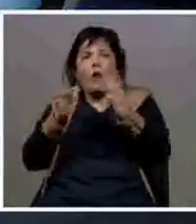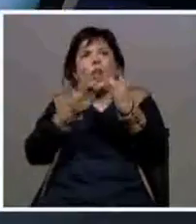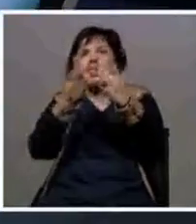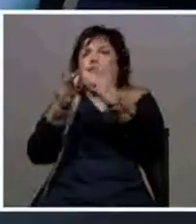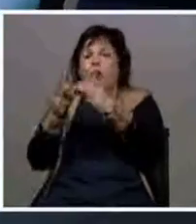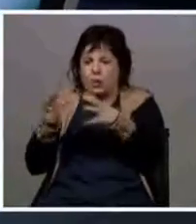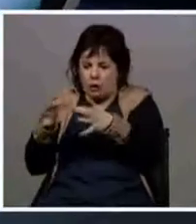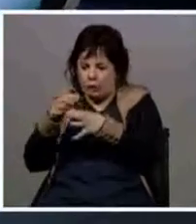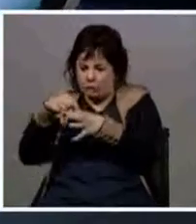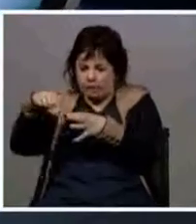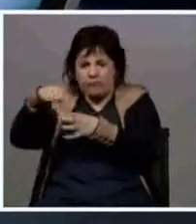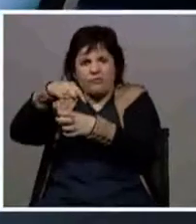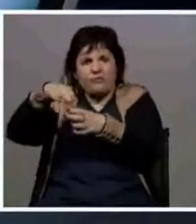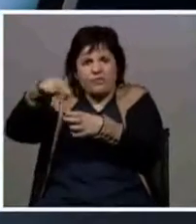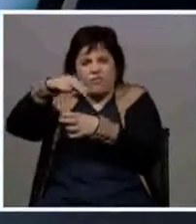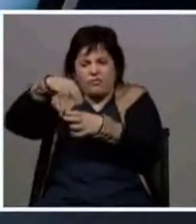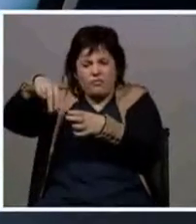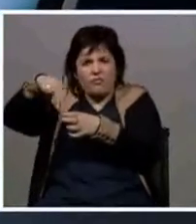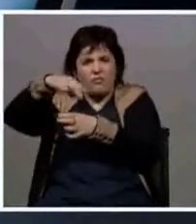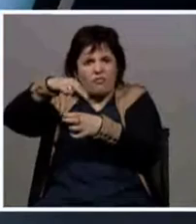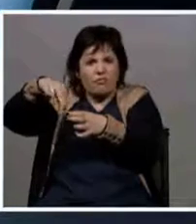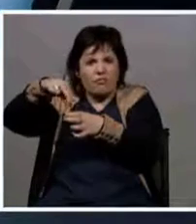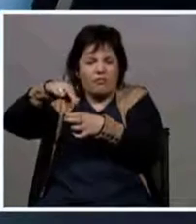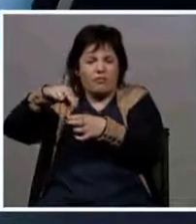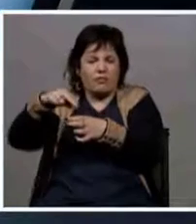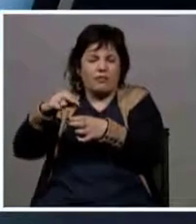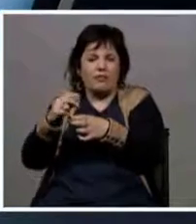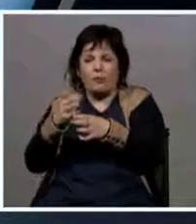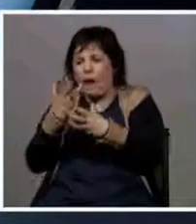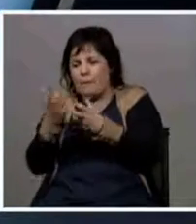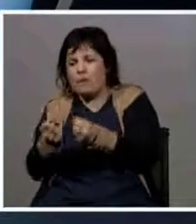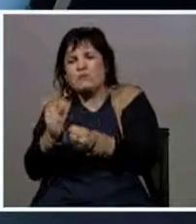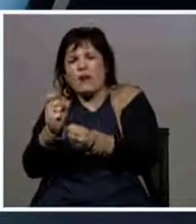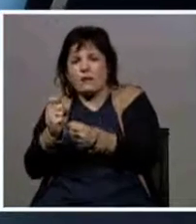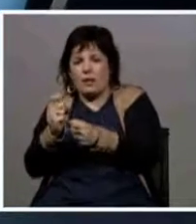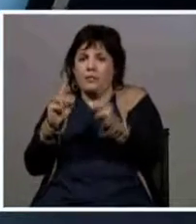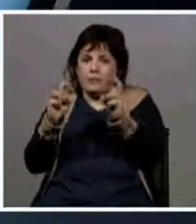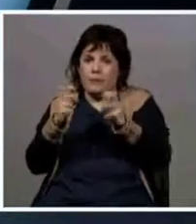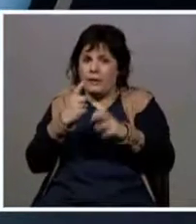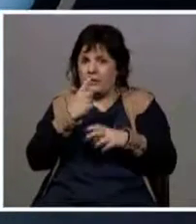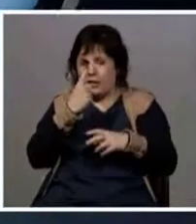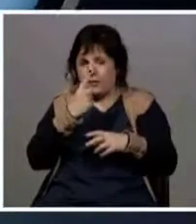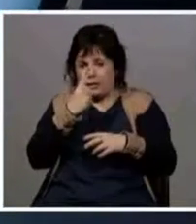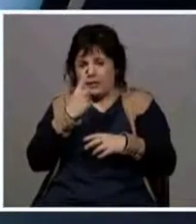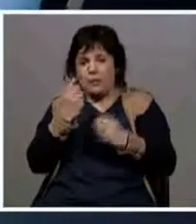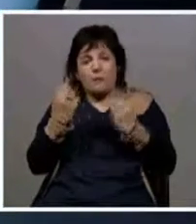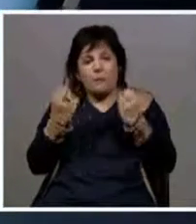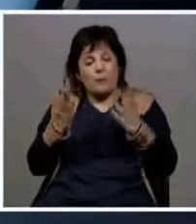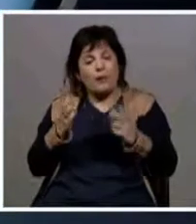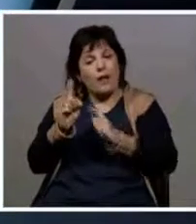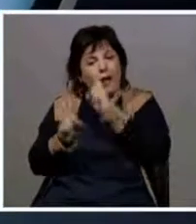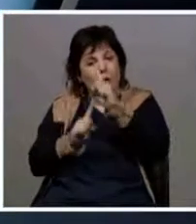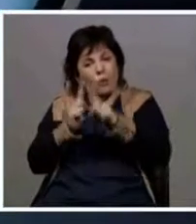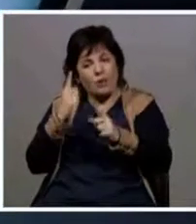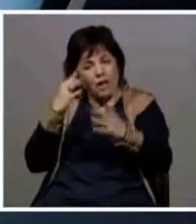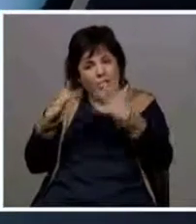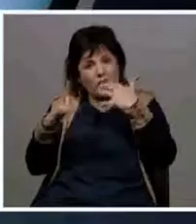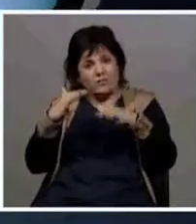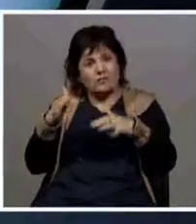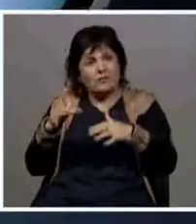sociales verdaderas sino que también son un tema interesante de observar porque para algunas estas adolescentes